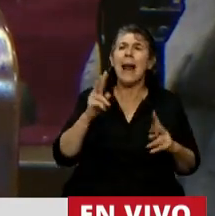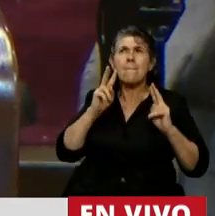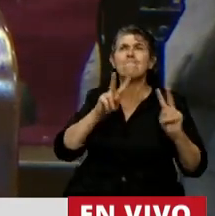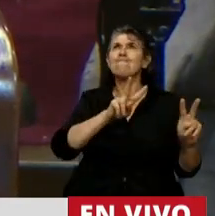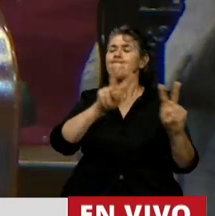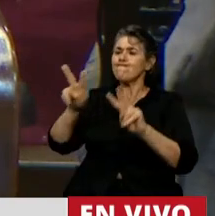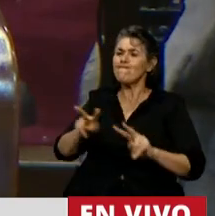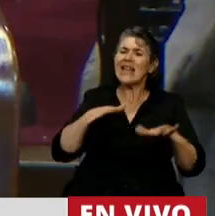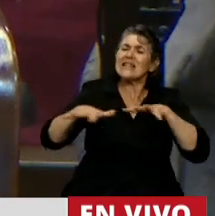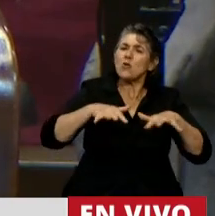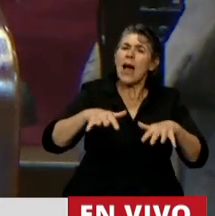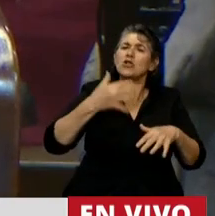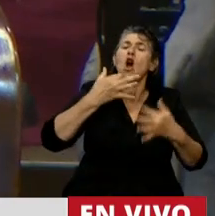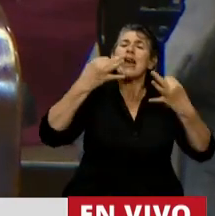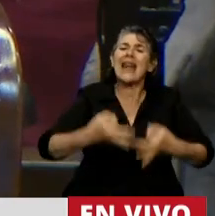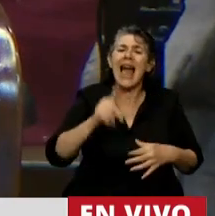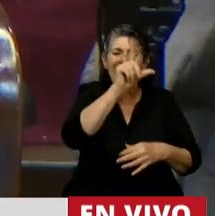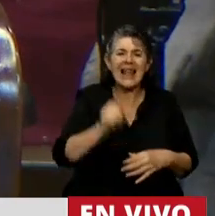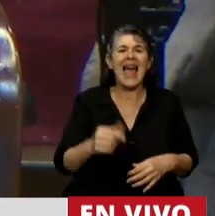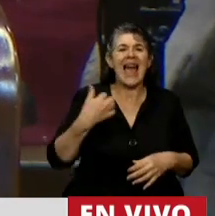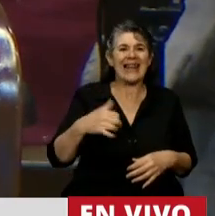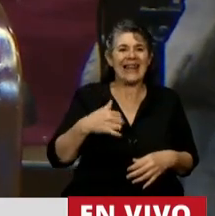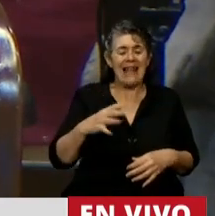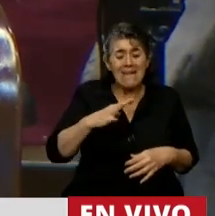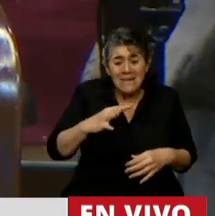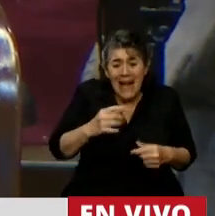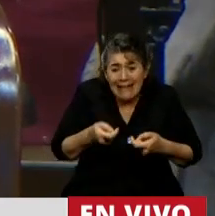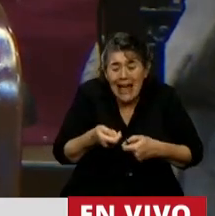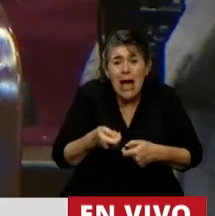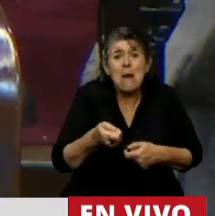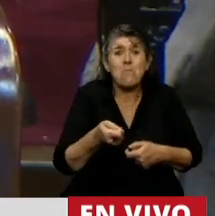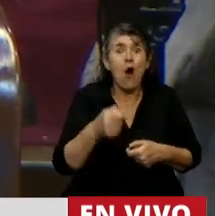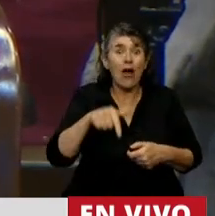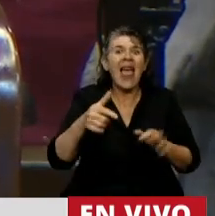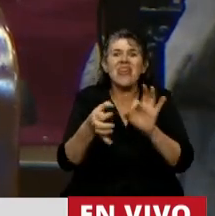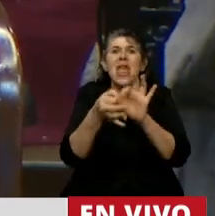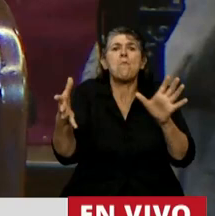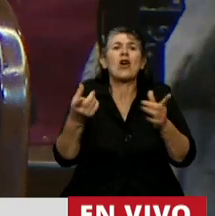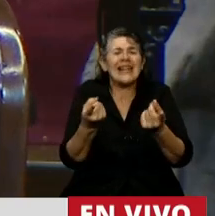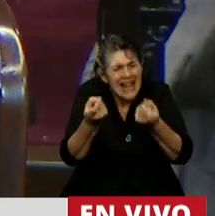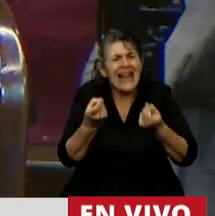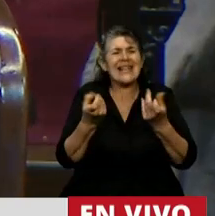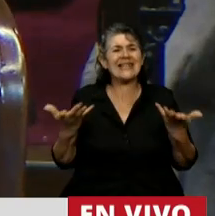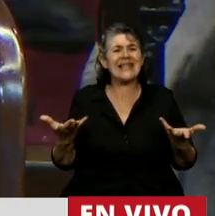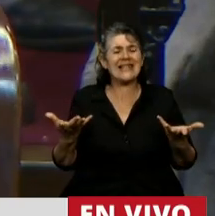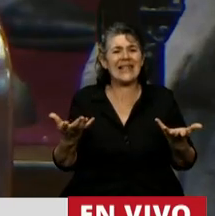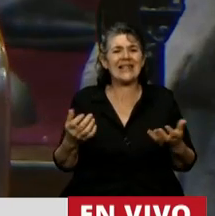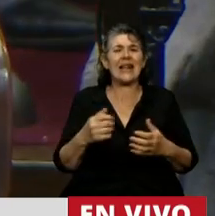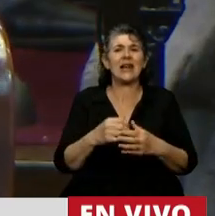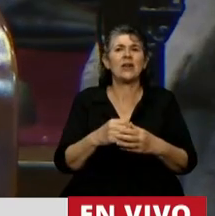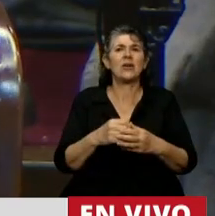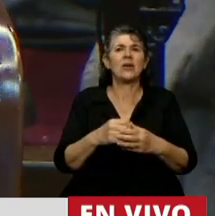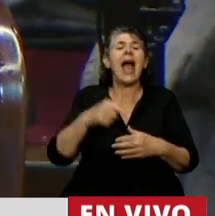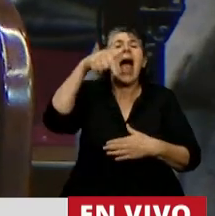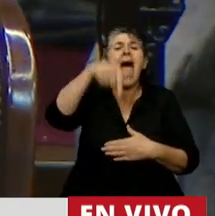transformemos. Estamos un poco más cerca de darles la respuesta que la democracia les merece. Presidente,